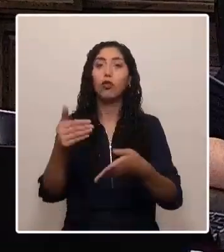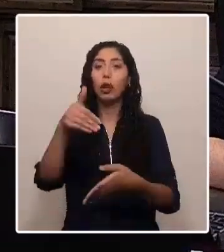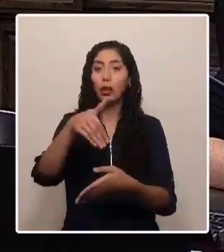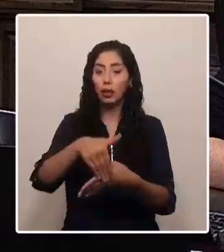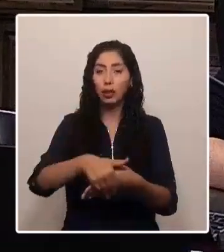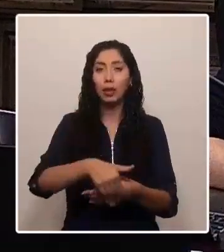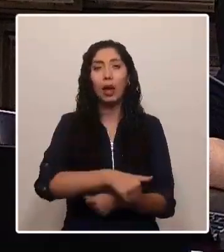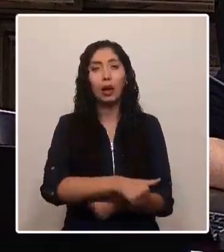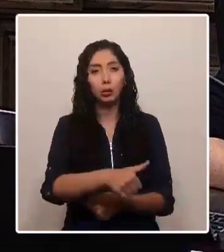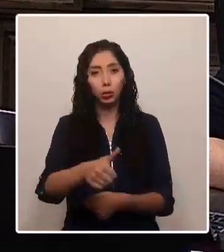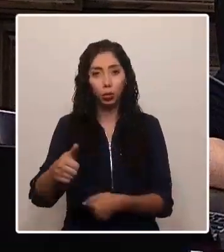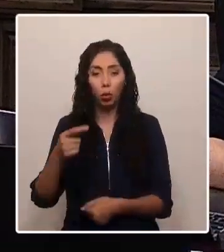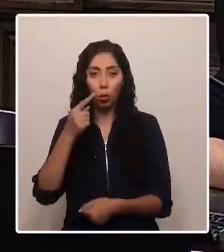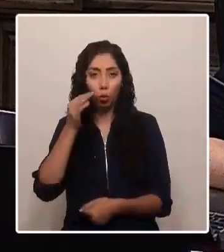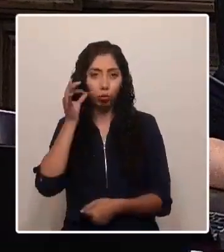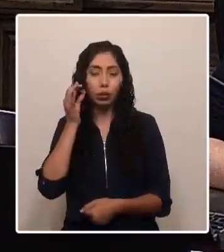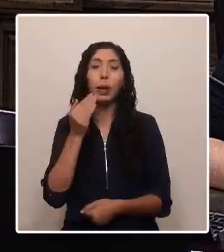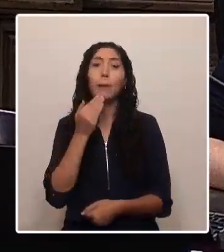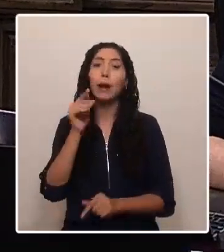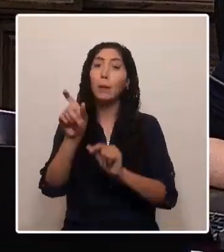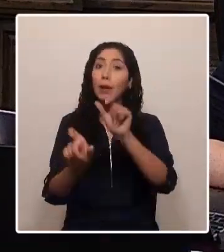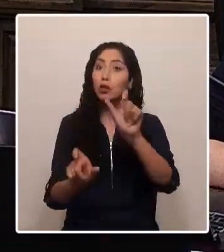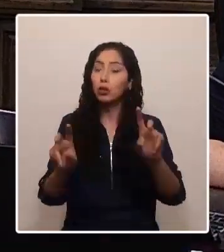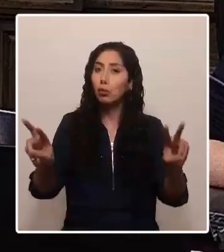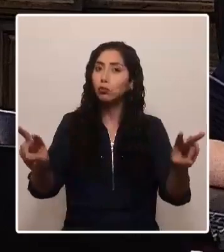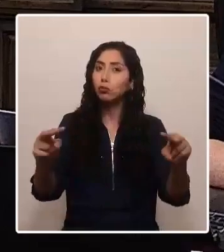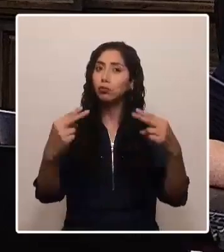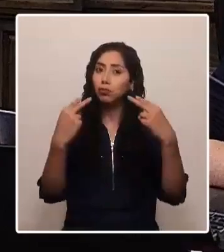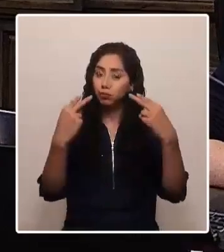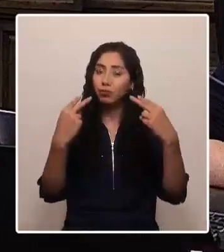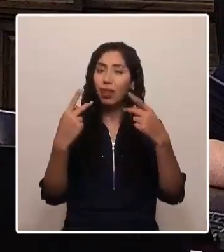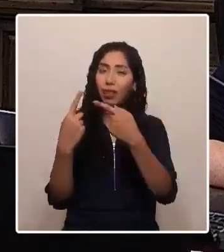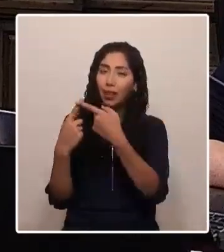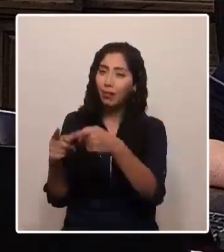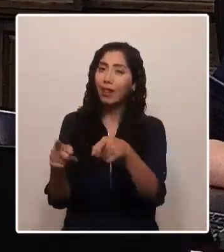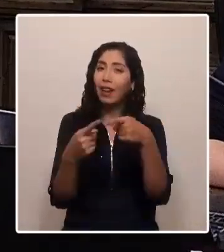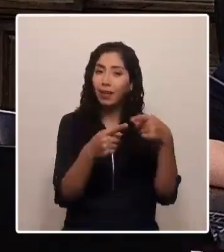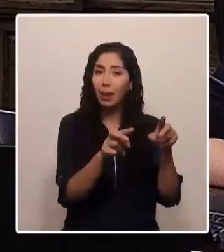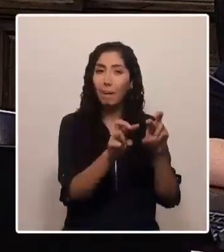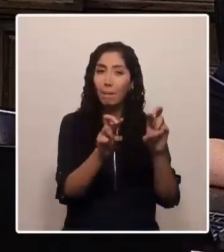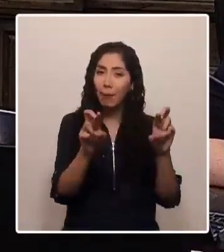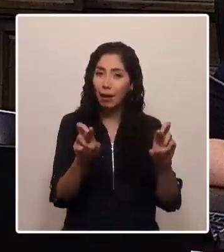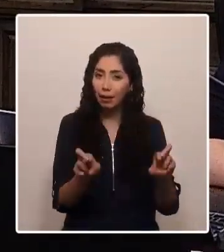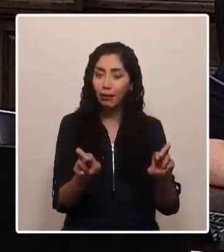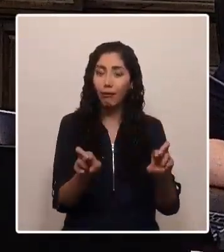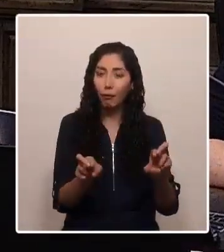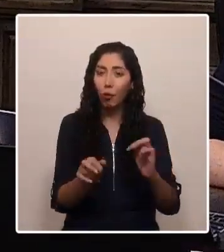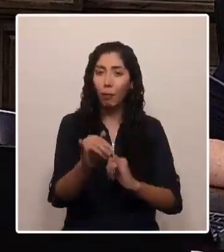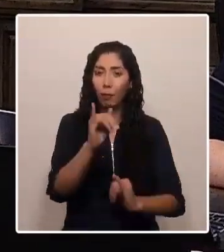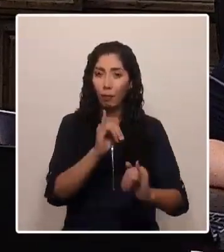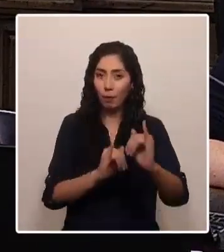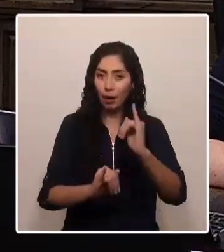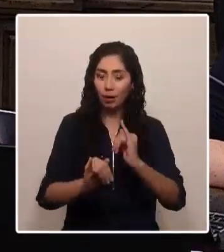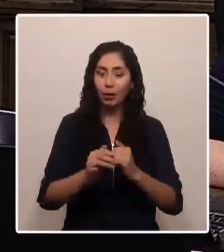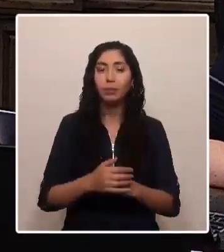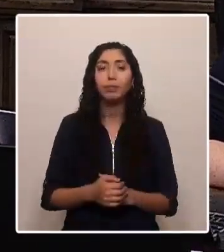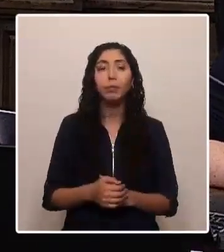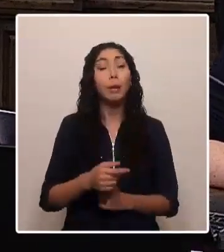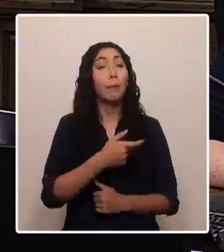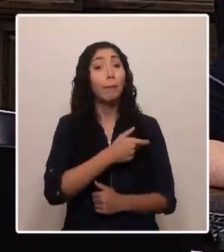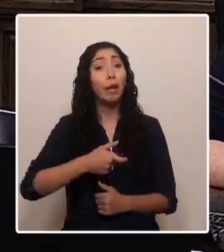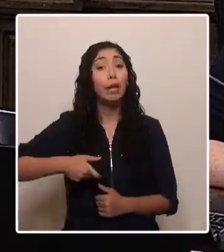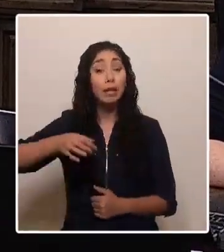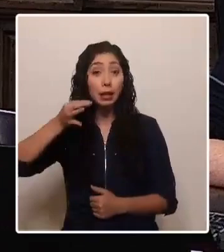a todos, también a quienes nos siguen a través de las diferentes plataformas. Estimada Presidenta, haré referencia de